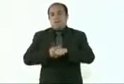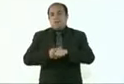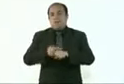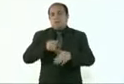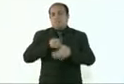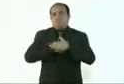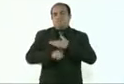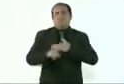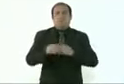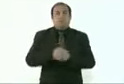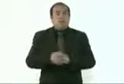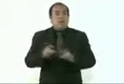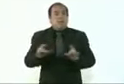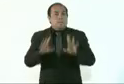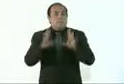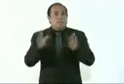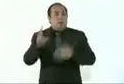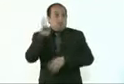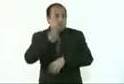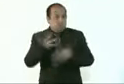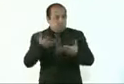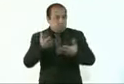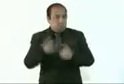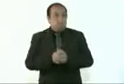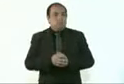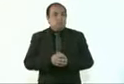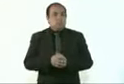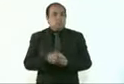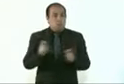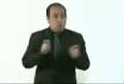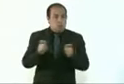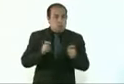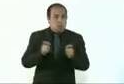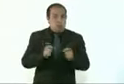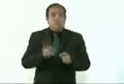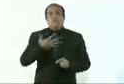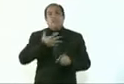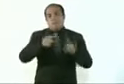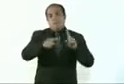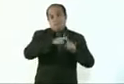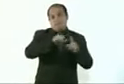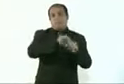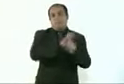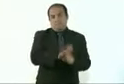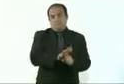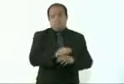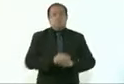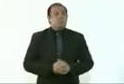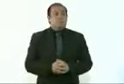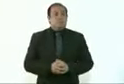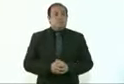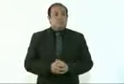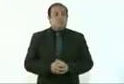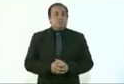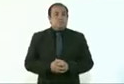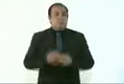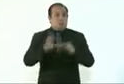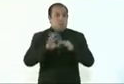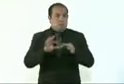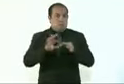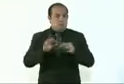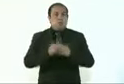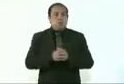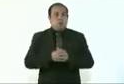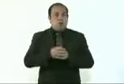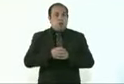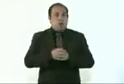agudas, y al momento de realizar la prueba rápida de control resultaron positivos. Las indicaciones para toda la población